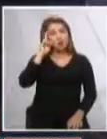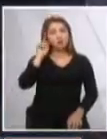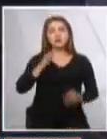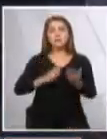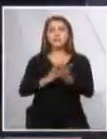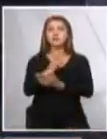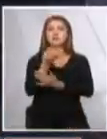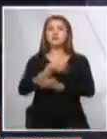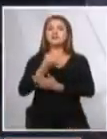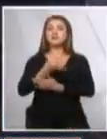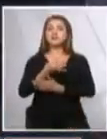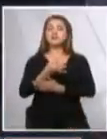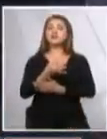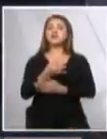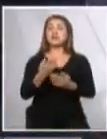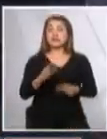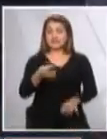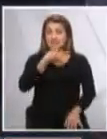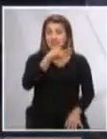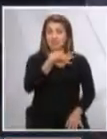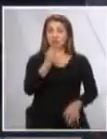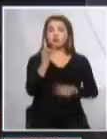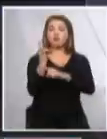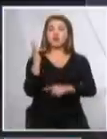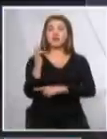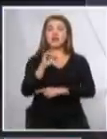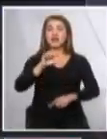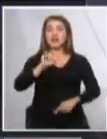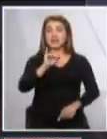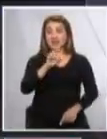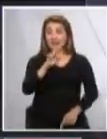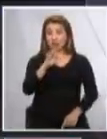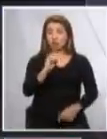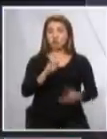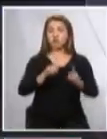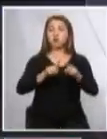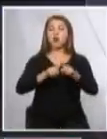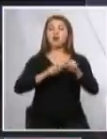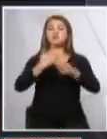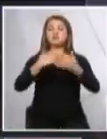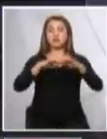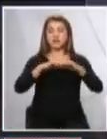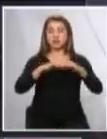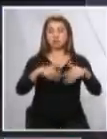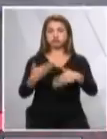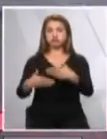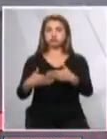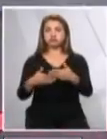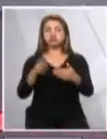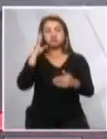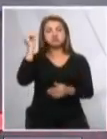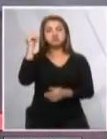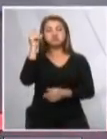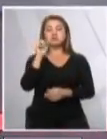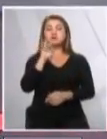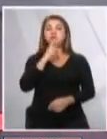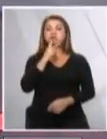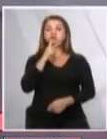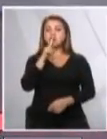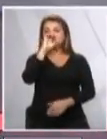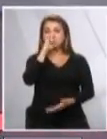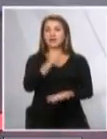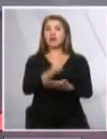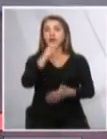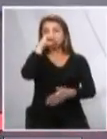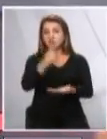partió efectivamente con como dijo el fiscal Cajardo, con una máquina diseñada para defraudar y producto de esa máquina diseñada